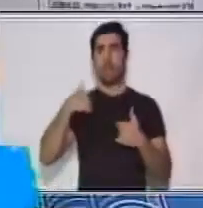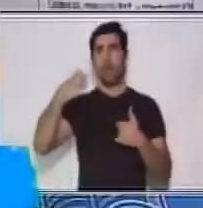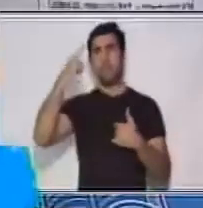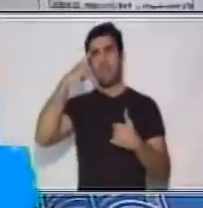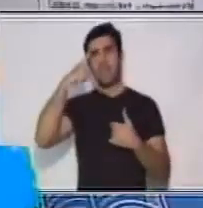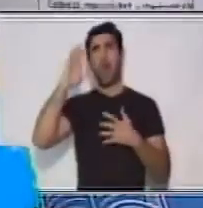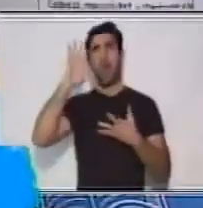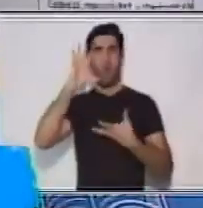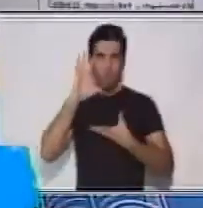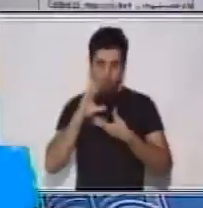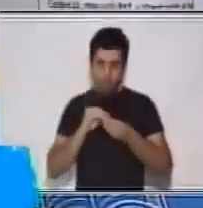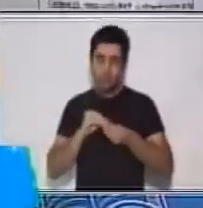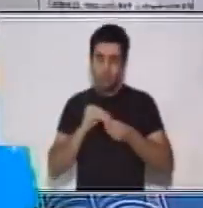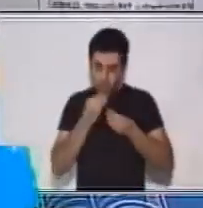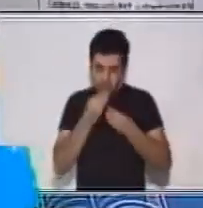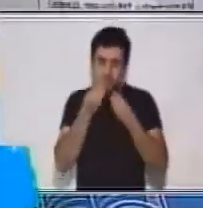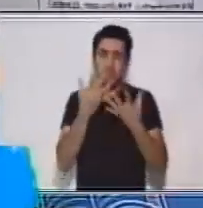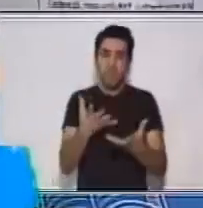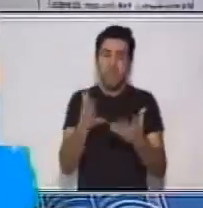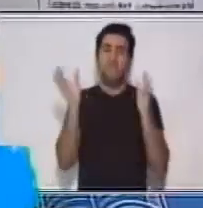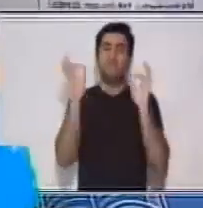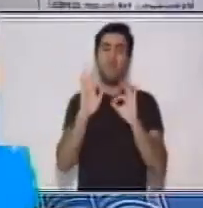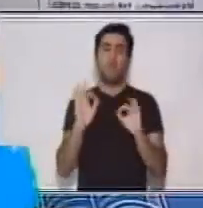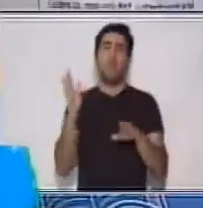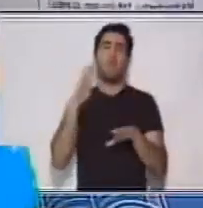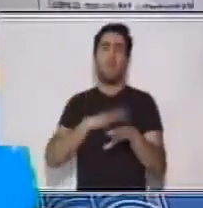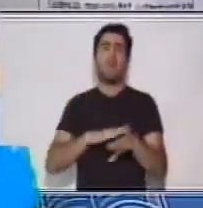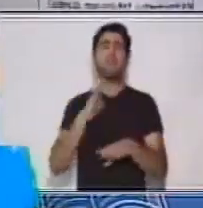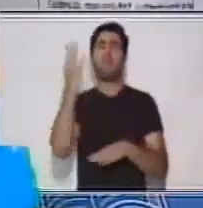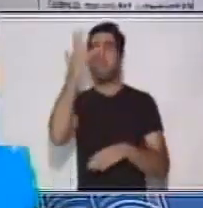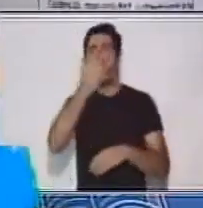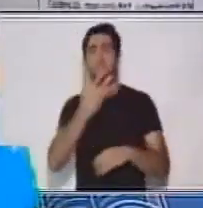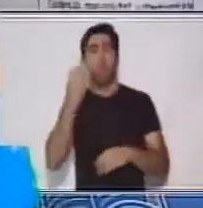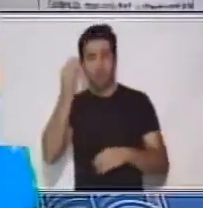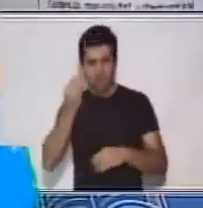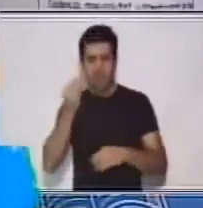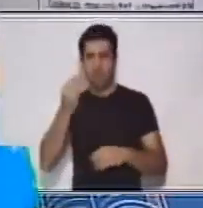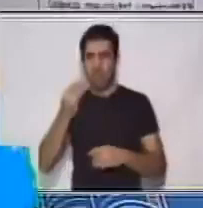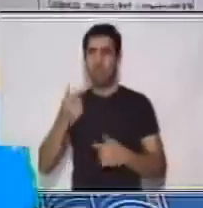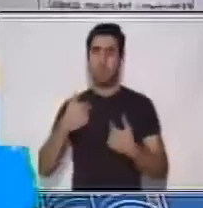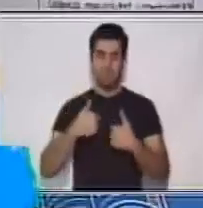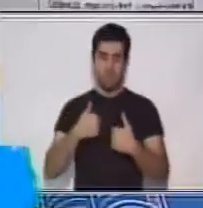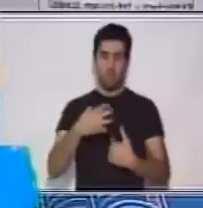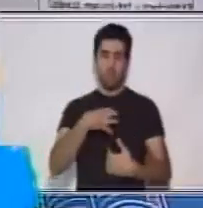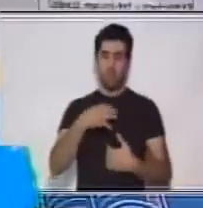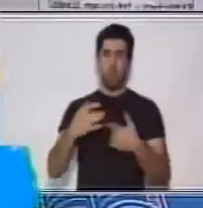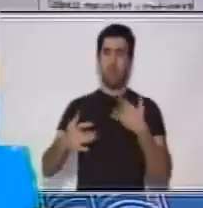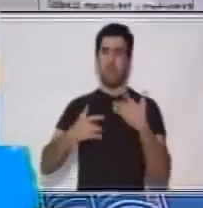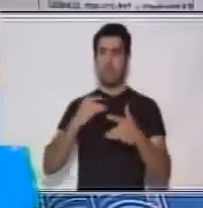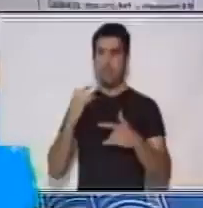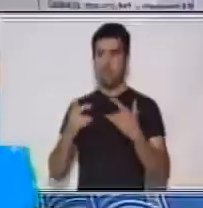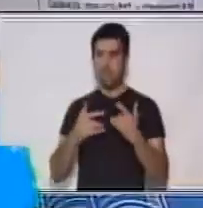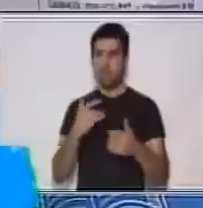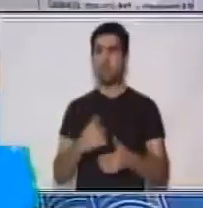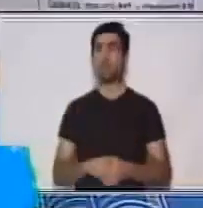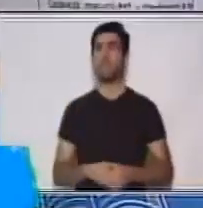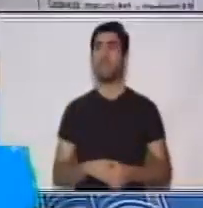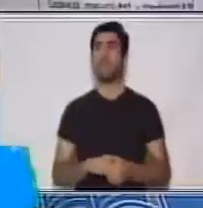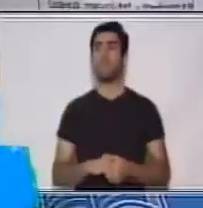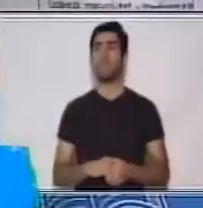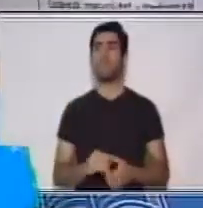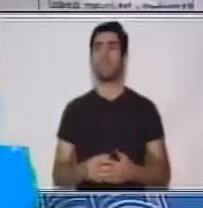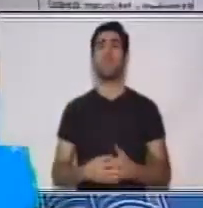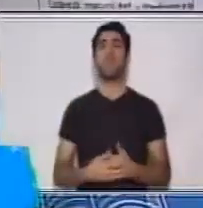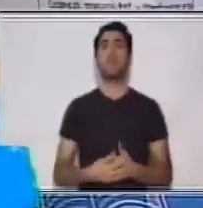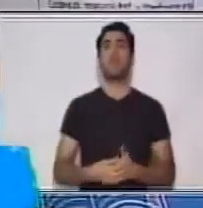decir, que se hace en base a sentimientos propios. Si remontamos la